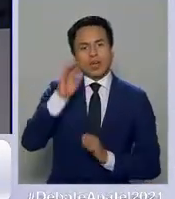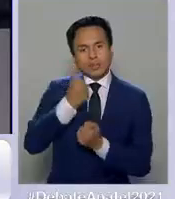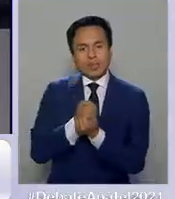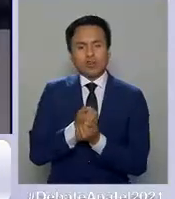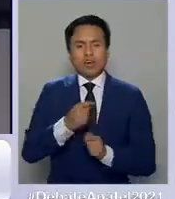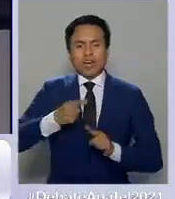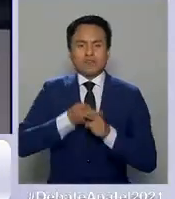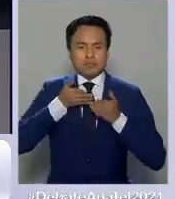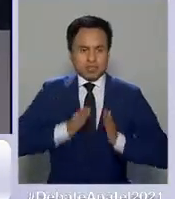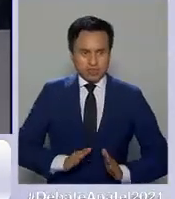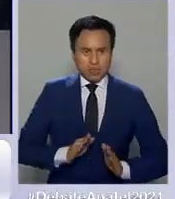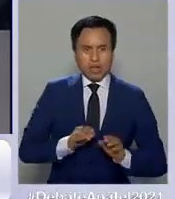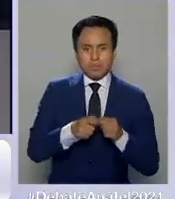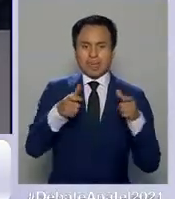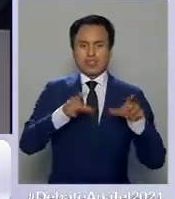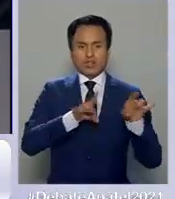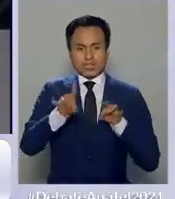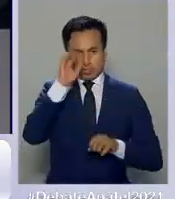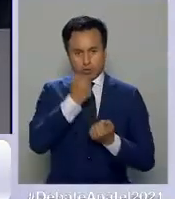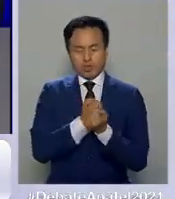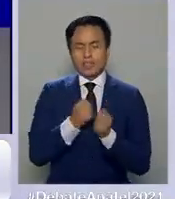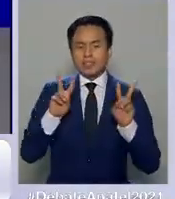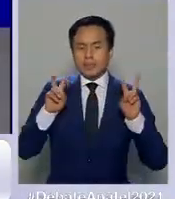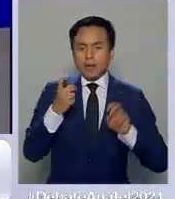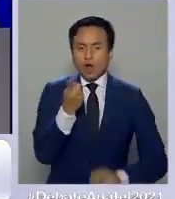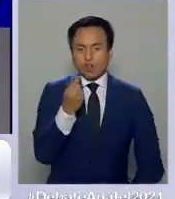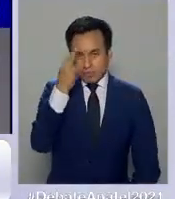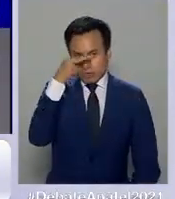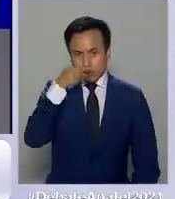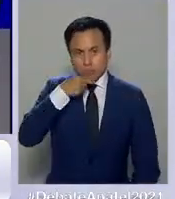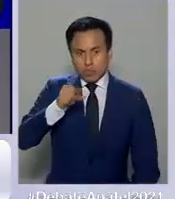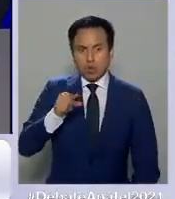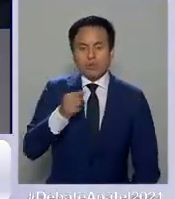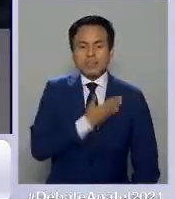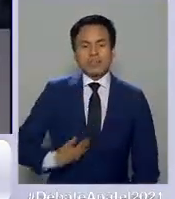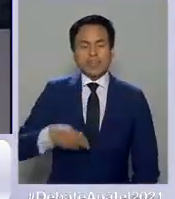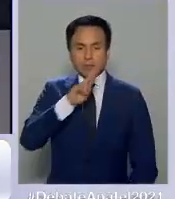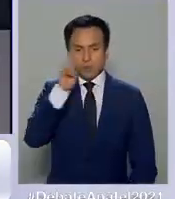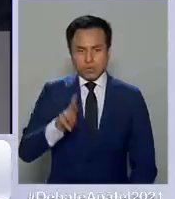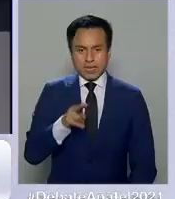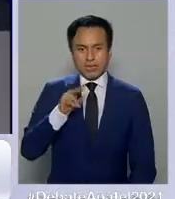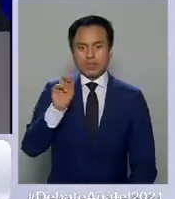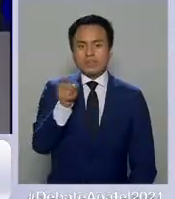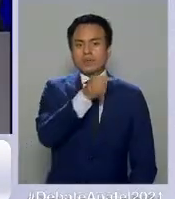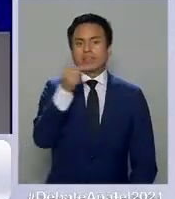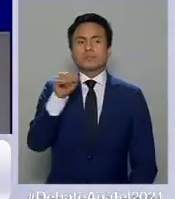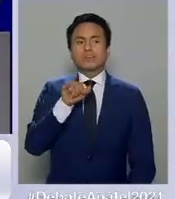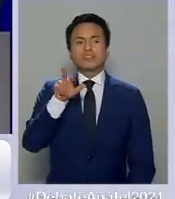reforma, aumento de la dotación. El viernes 11 de marzo, uno de ustedes dos va a ser presidente de la República. Una